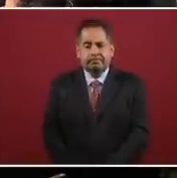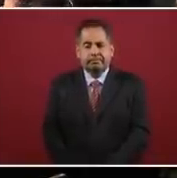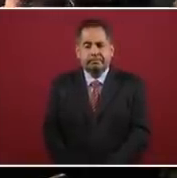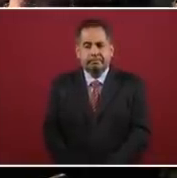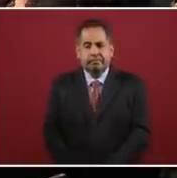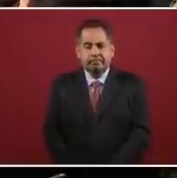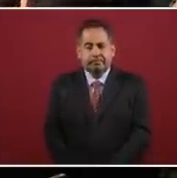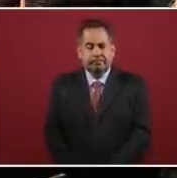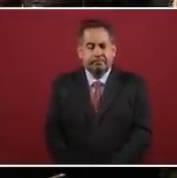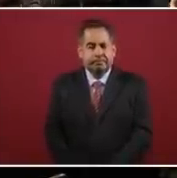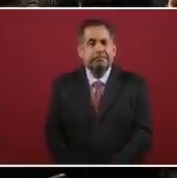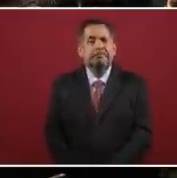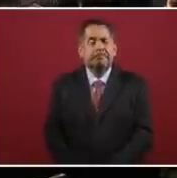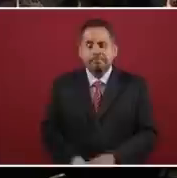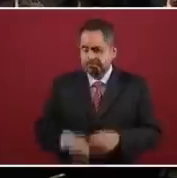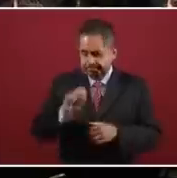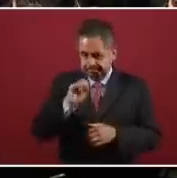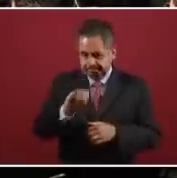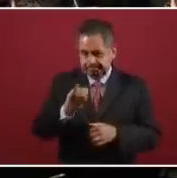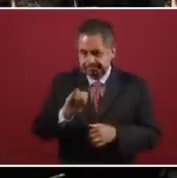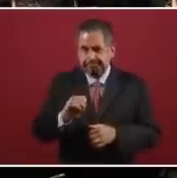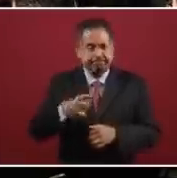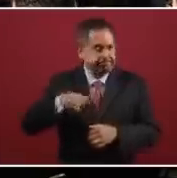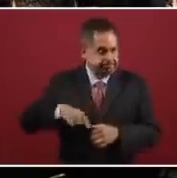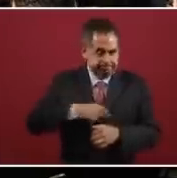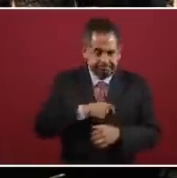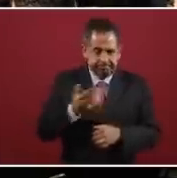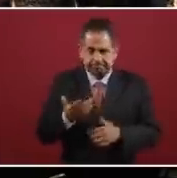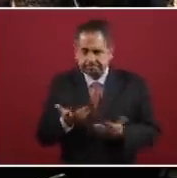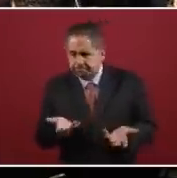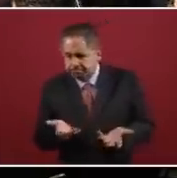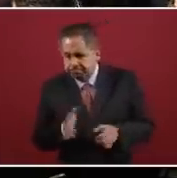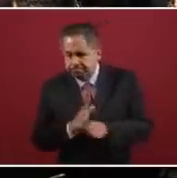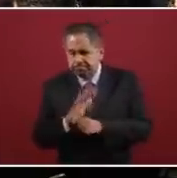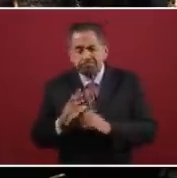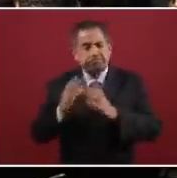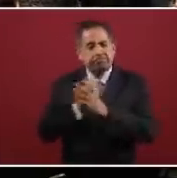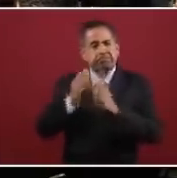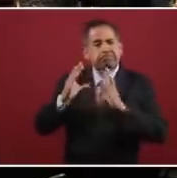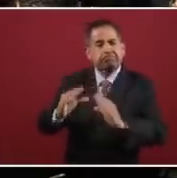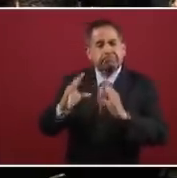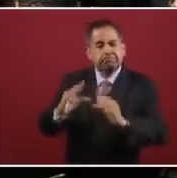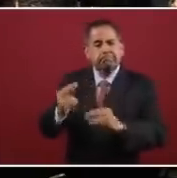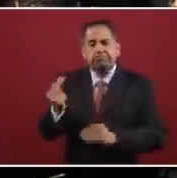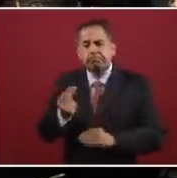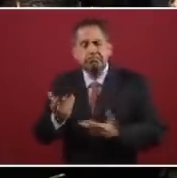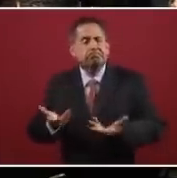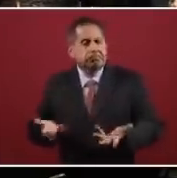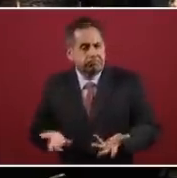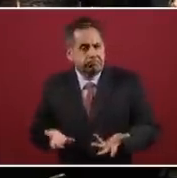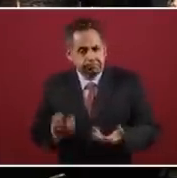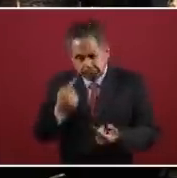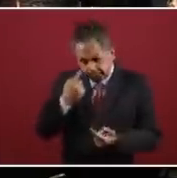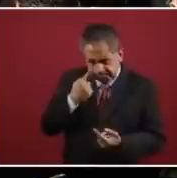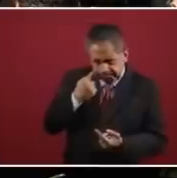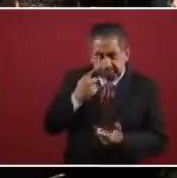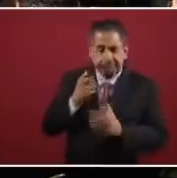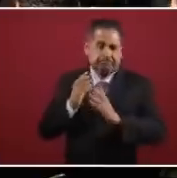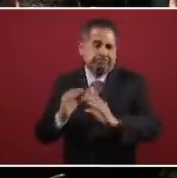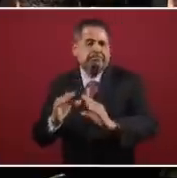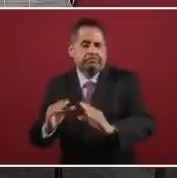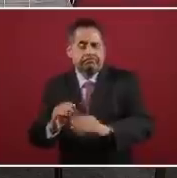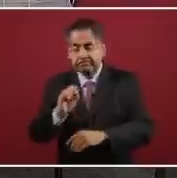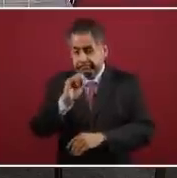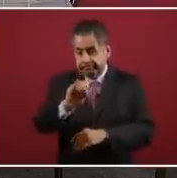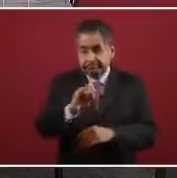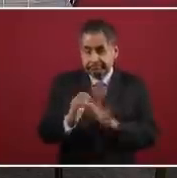Sí, precisamente lo que hemos estado revisando es qué tipo de capacitación requieren. Lo que estuvimos platicando con ellos a